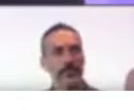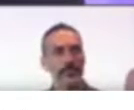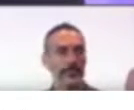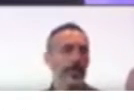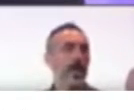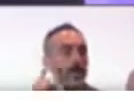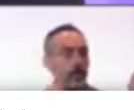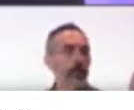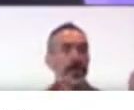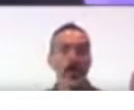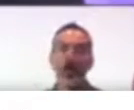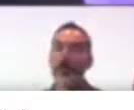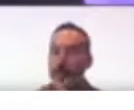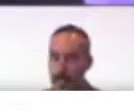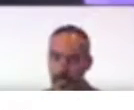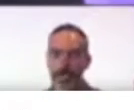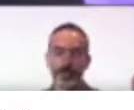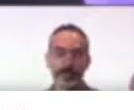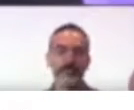Prácticamente nada. El